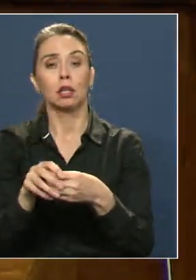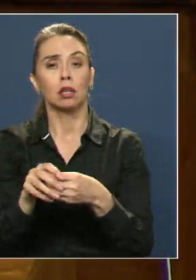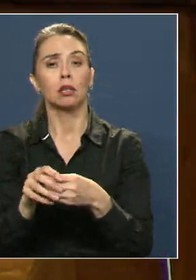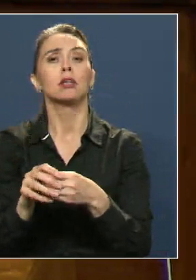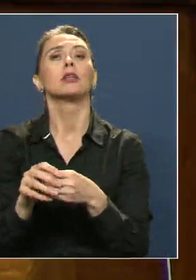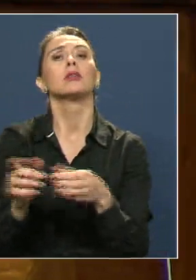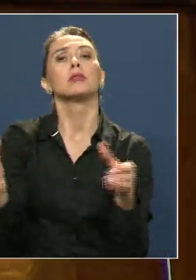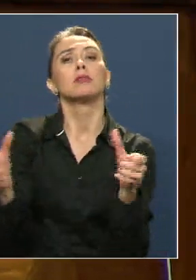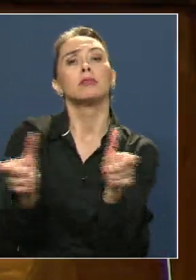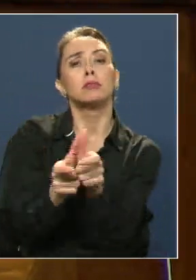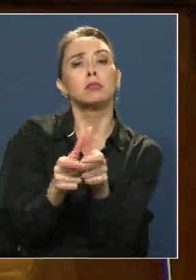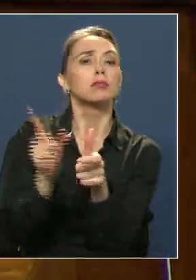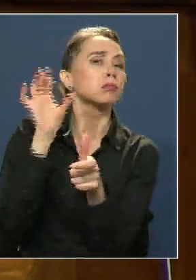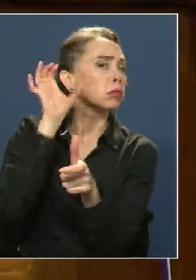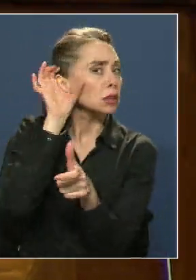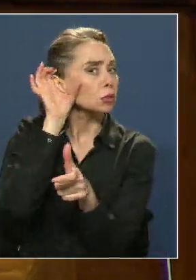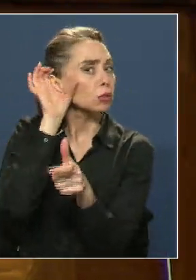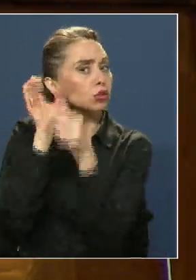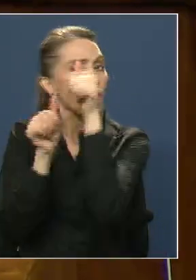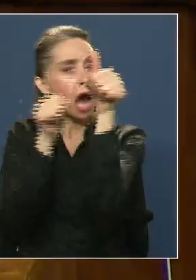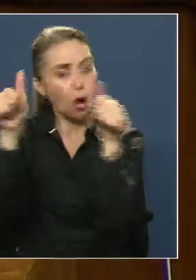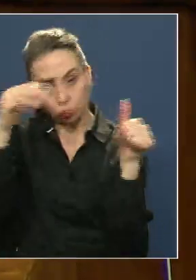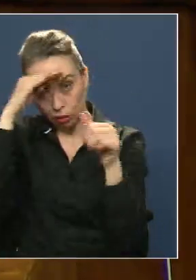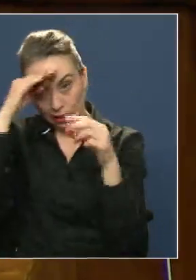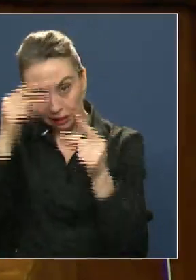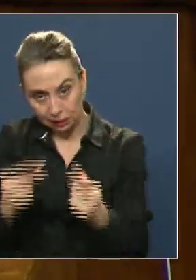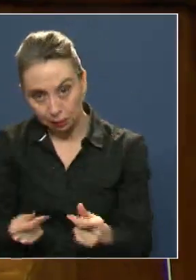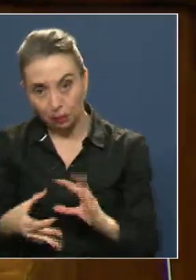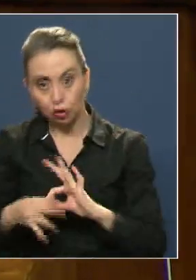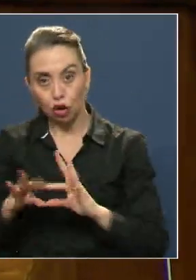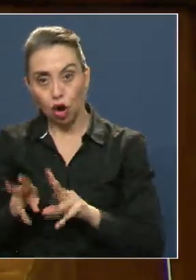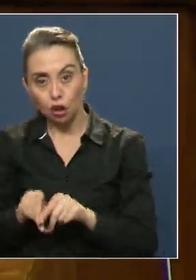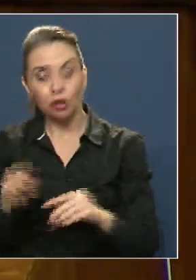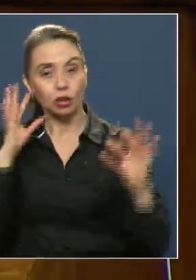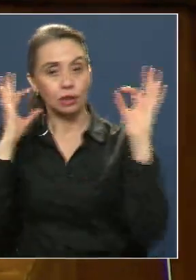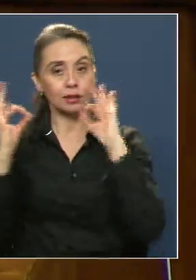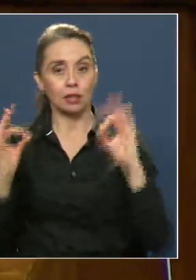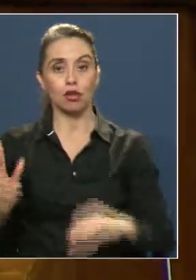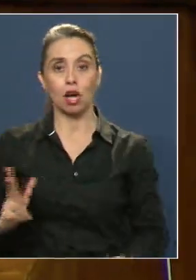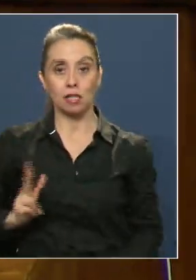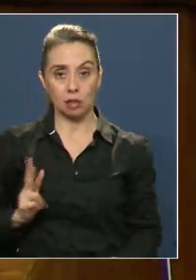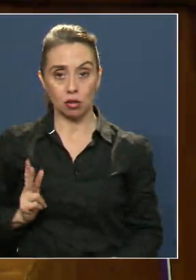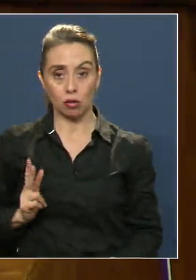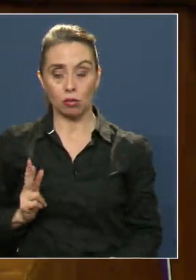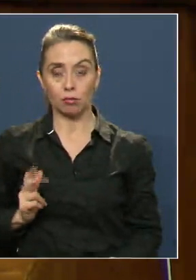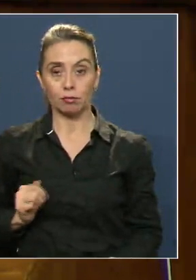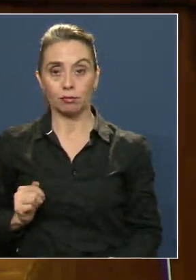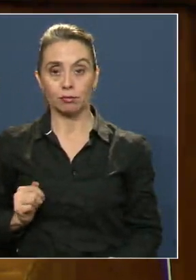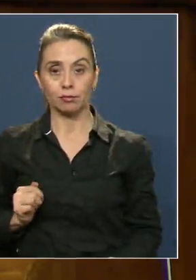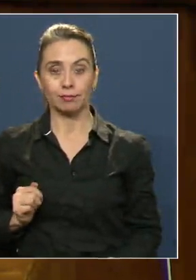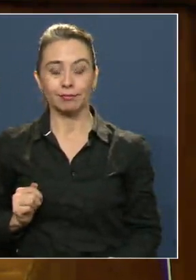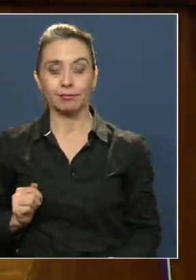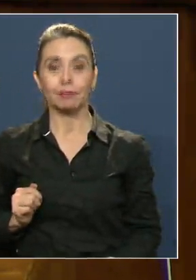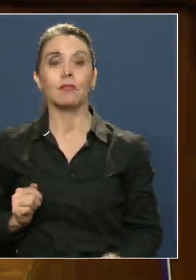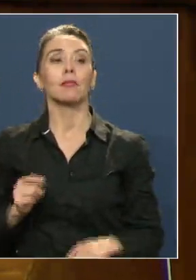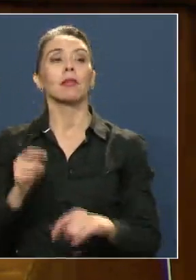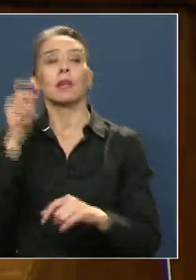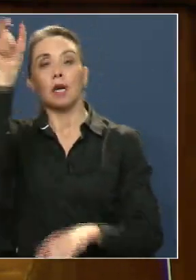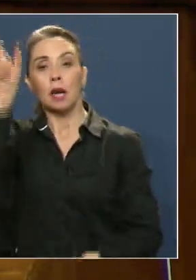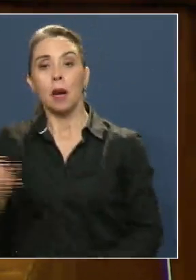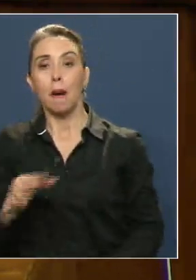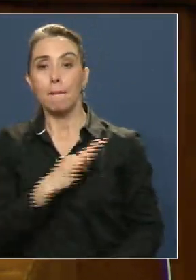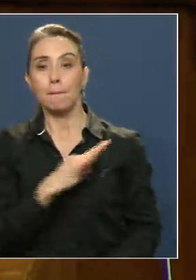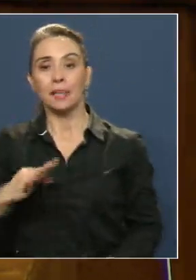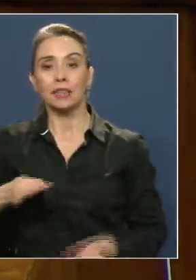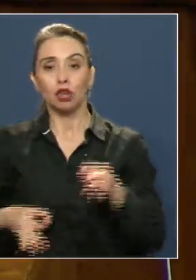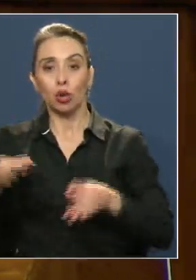escuchó a las siguientes autoridades, expertos y organizaciones, señoras y señores. Juan José Osa, ministro